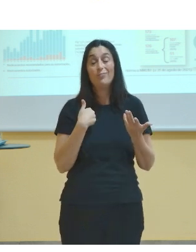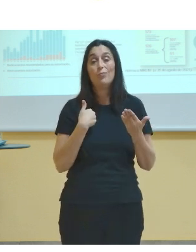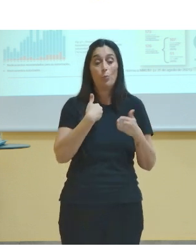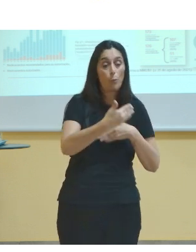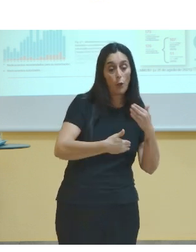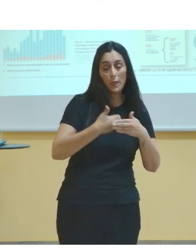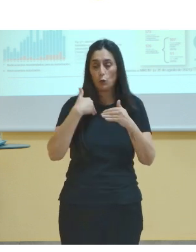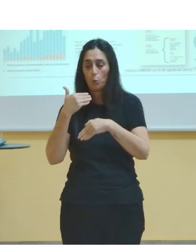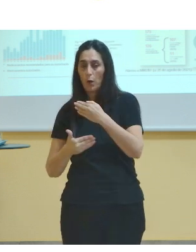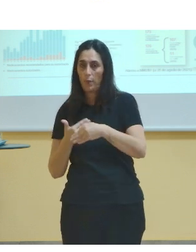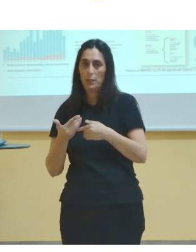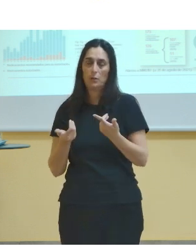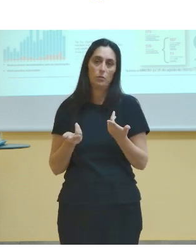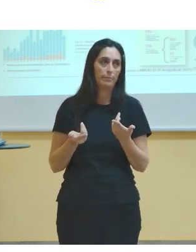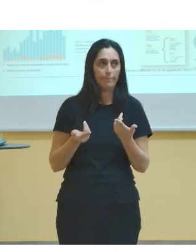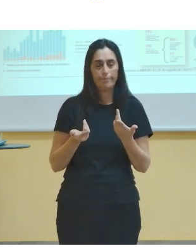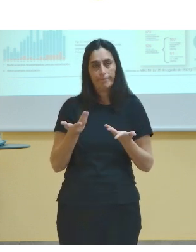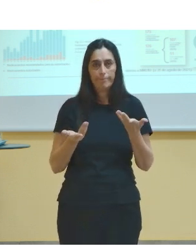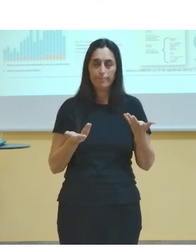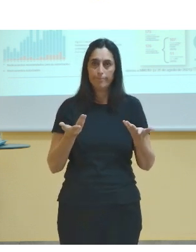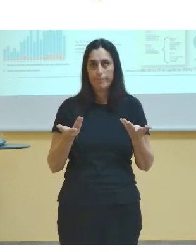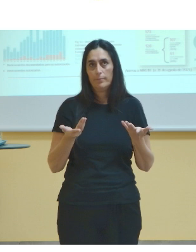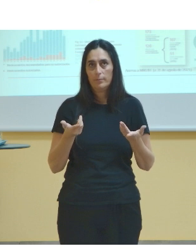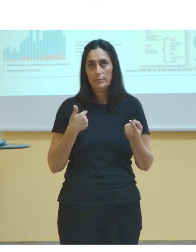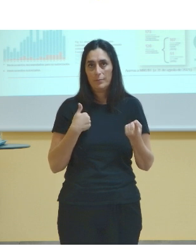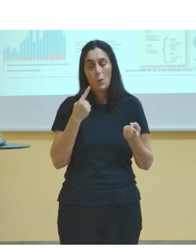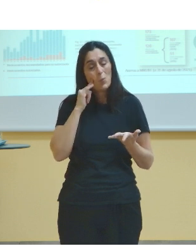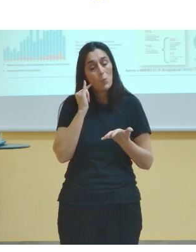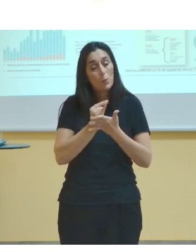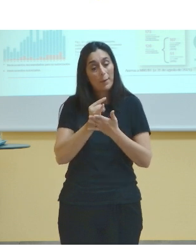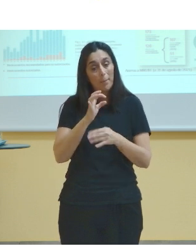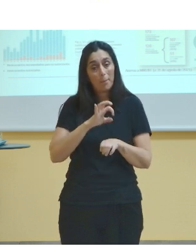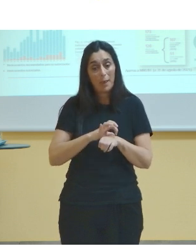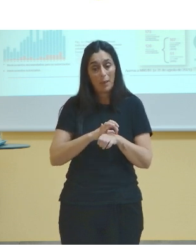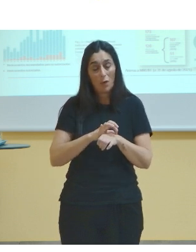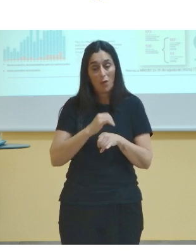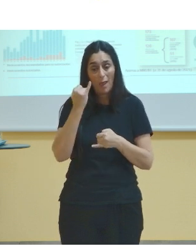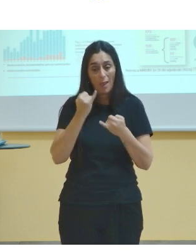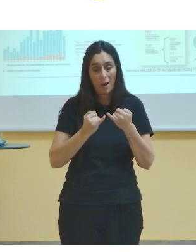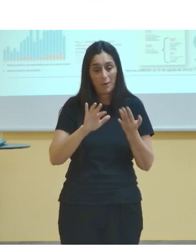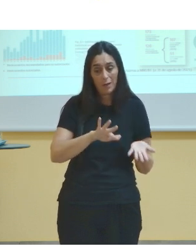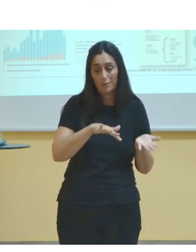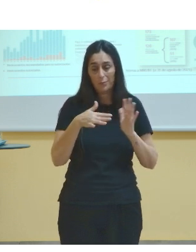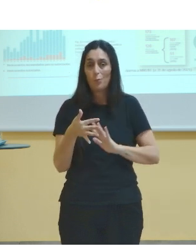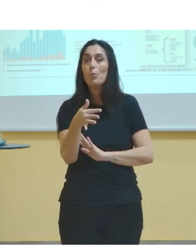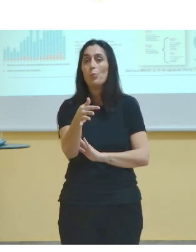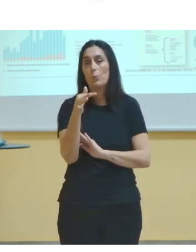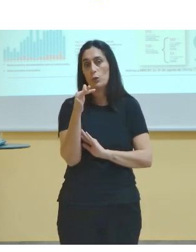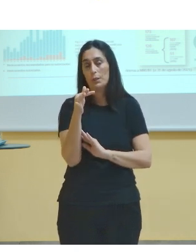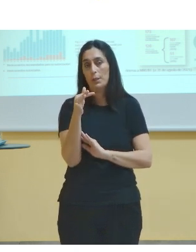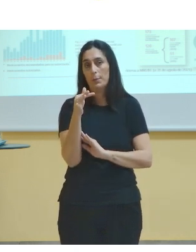proceso hay muy pocos, digamos, ensayos clínicos que acaban teniendo un buen resultado y acaban